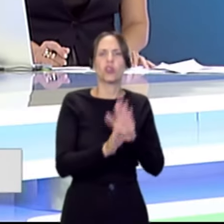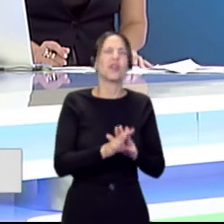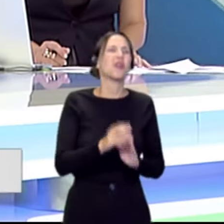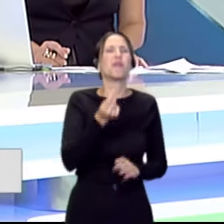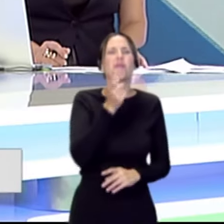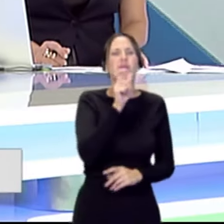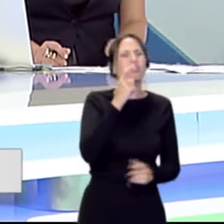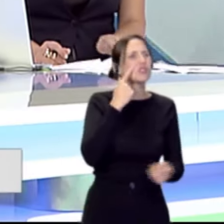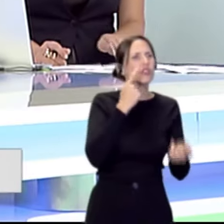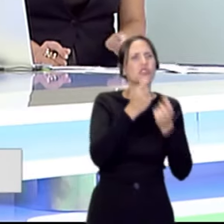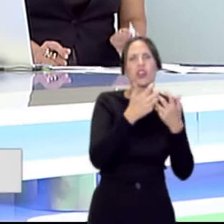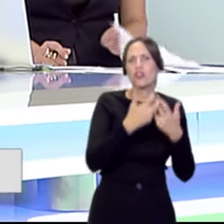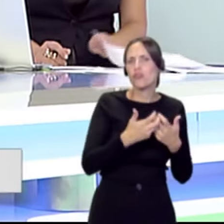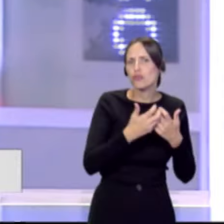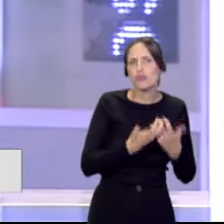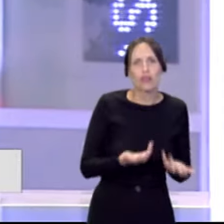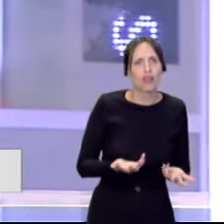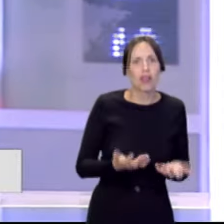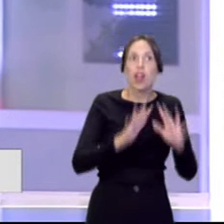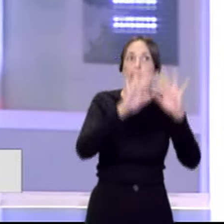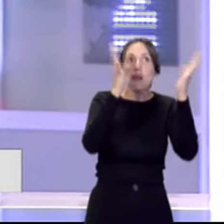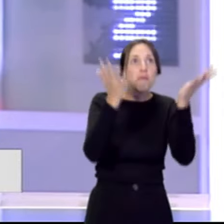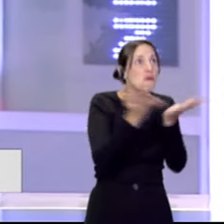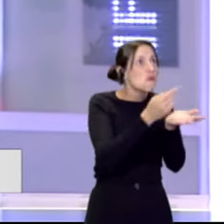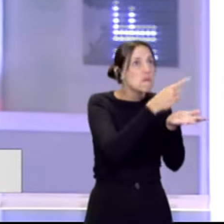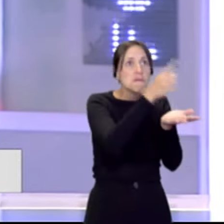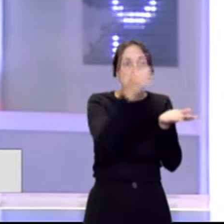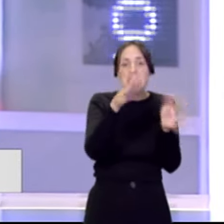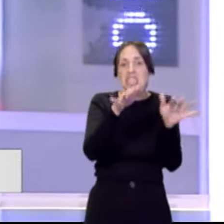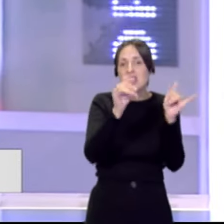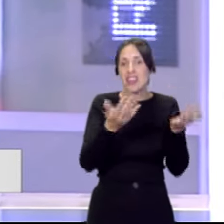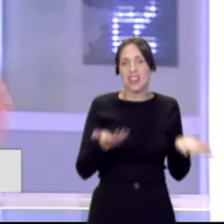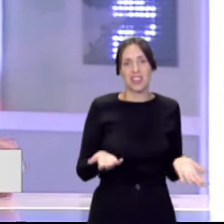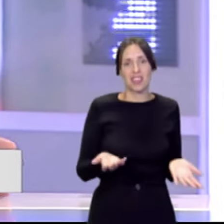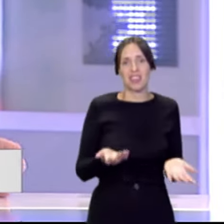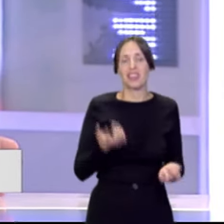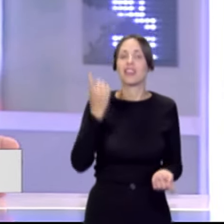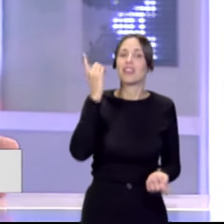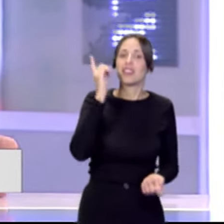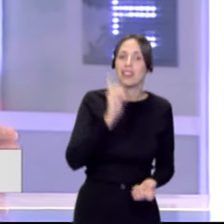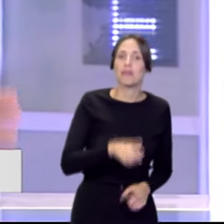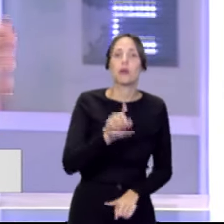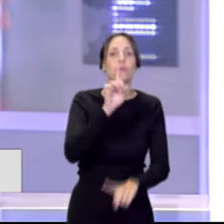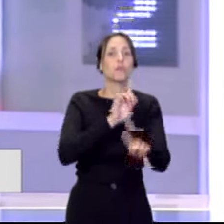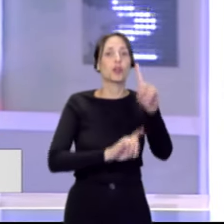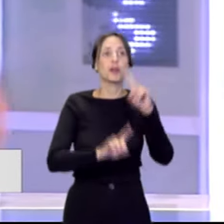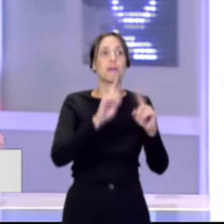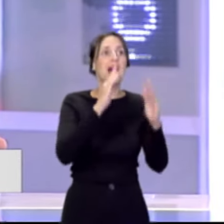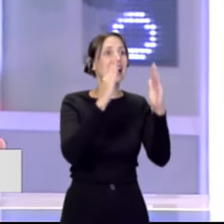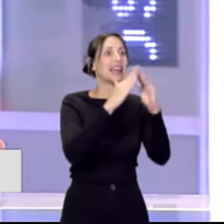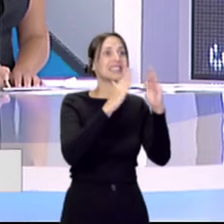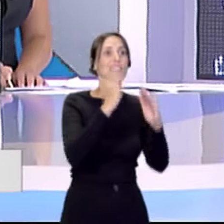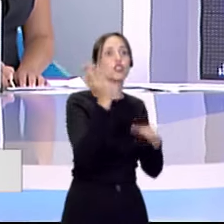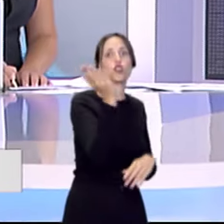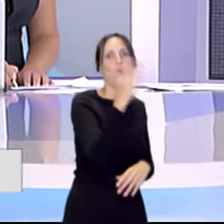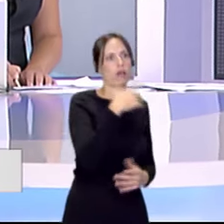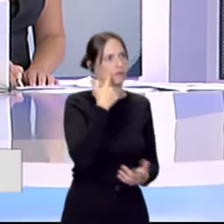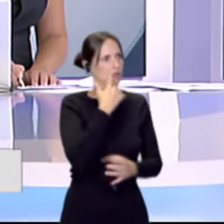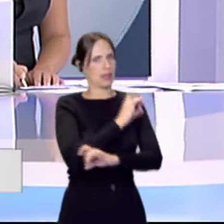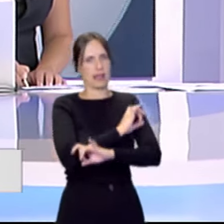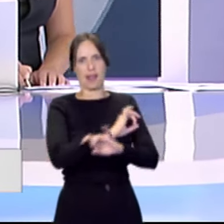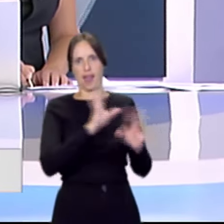no funciona en ningún lugar del mundo, por ejemplo, ¿no? Donde además están planteando a un problema de oferta que es evidente que existe y